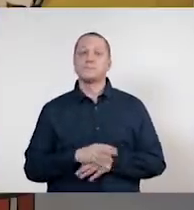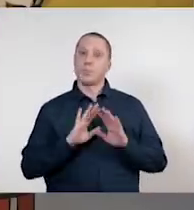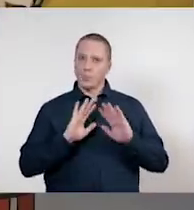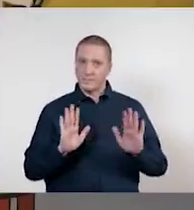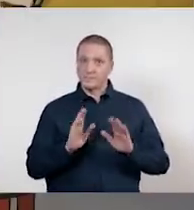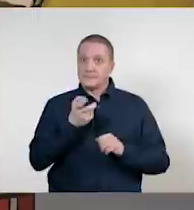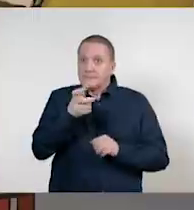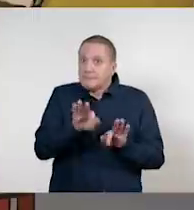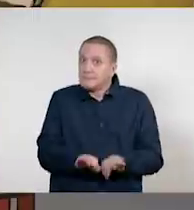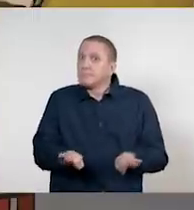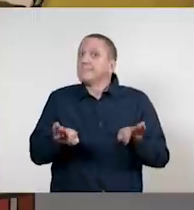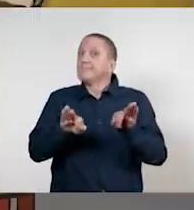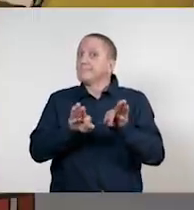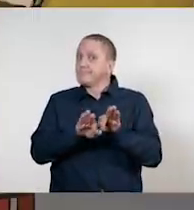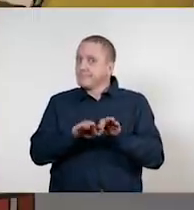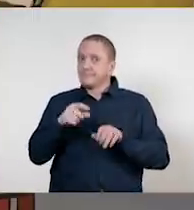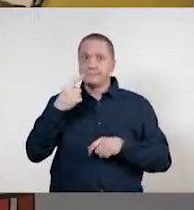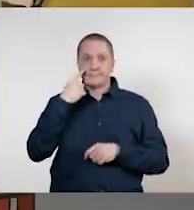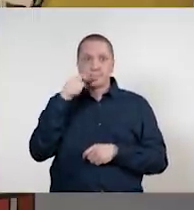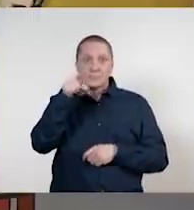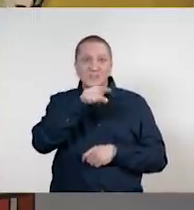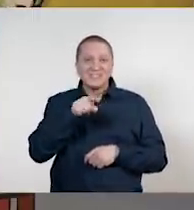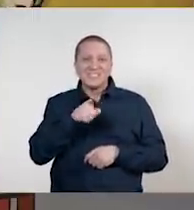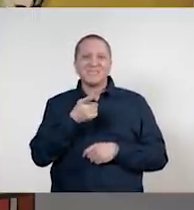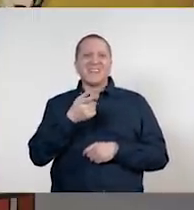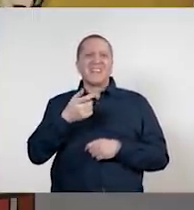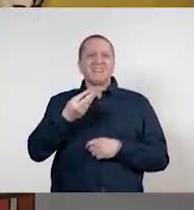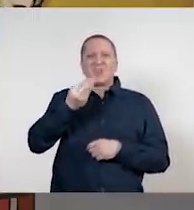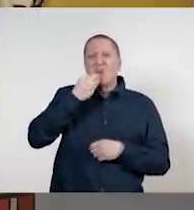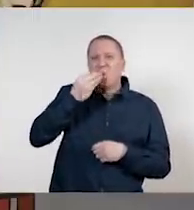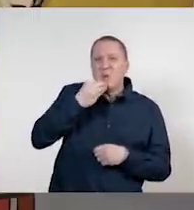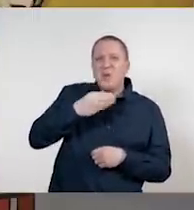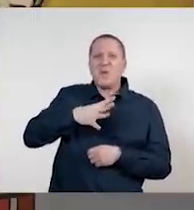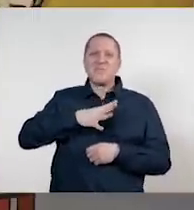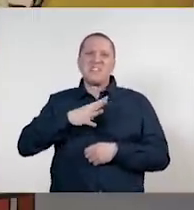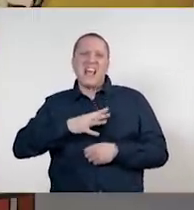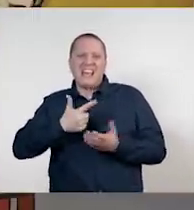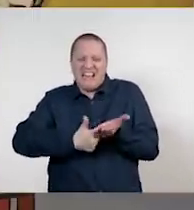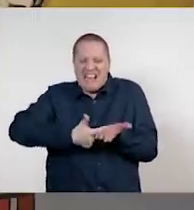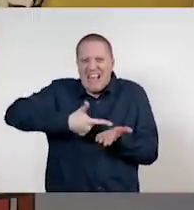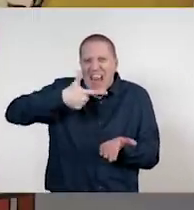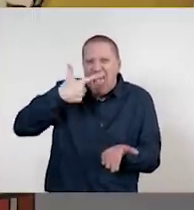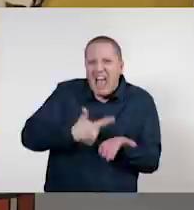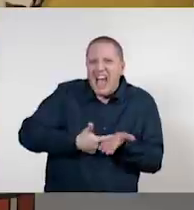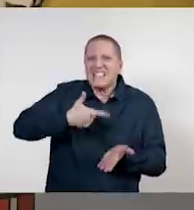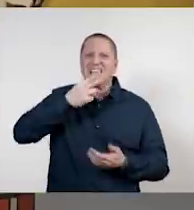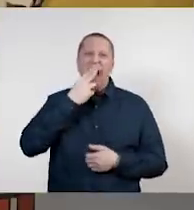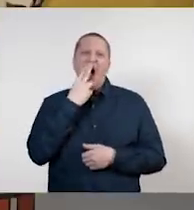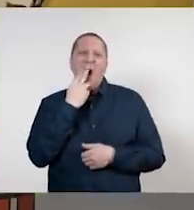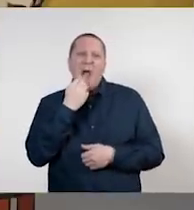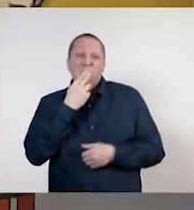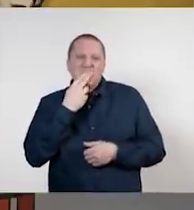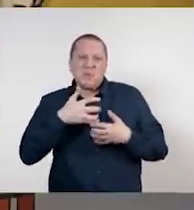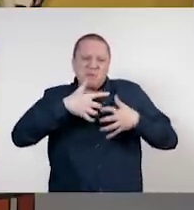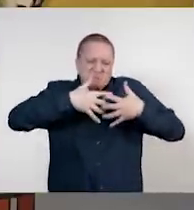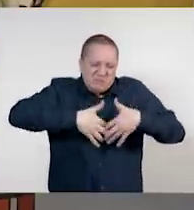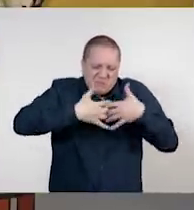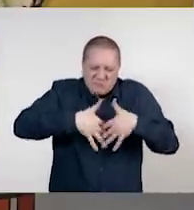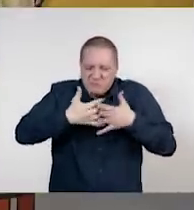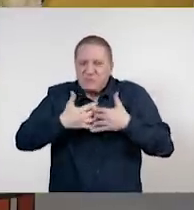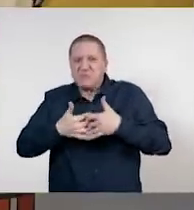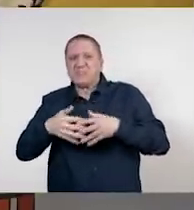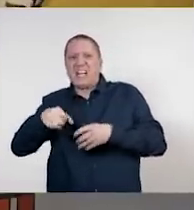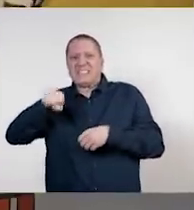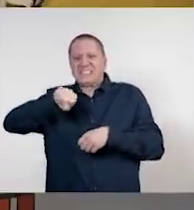entonces, básicamente hay que decirle no a la comida con alto contenido en grasas, azúcares